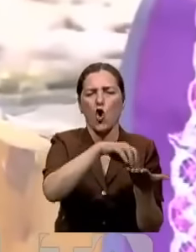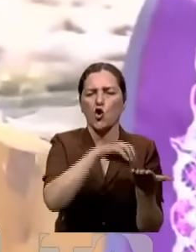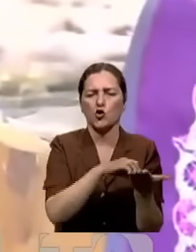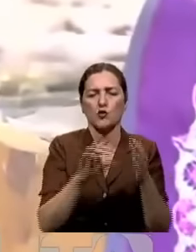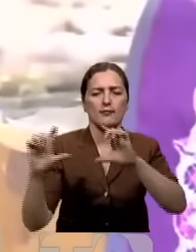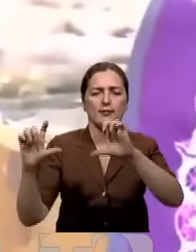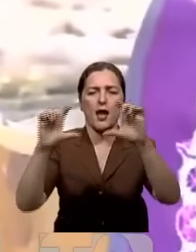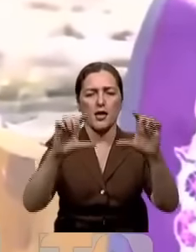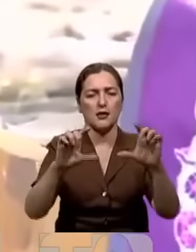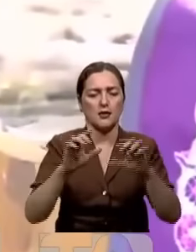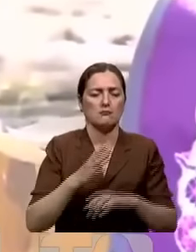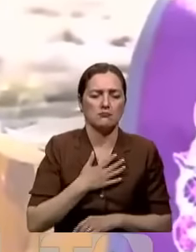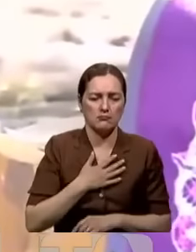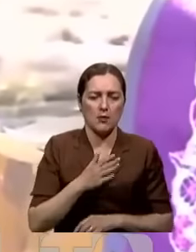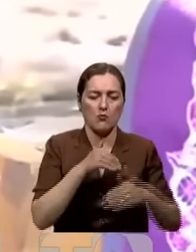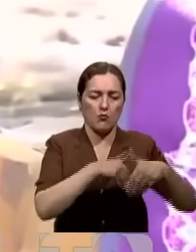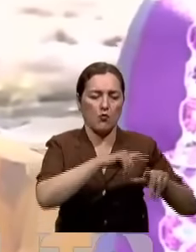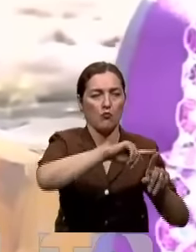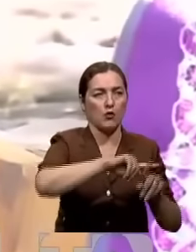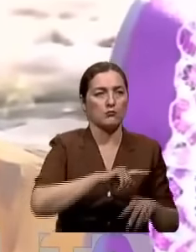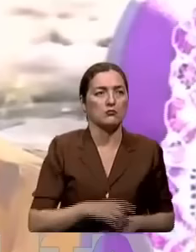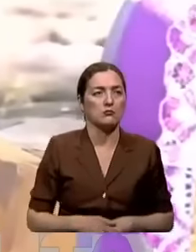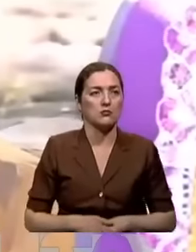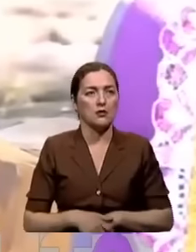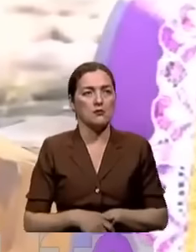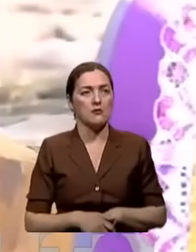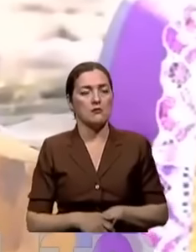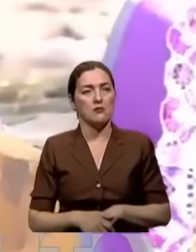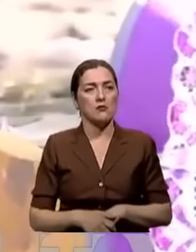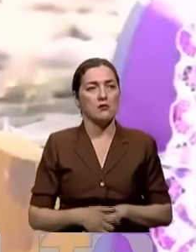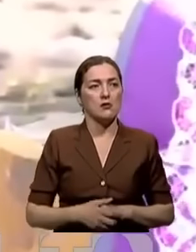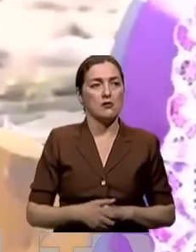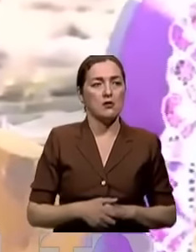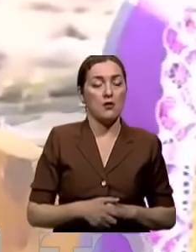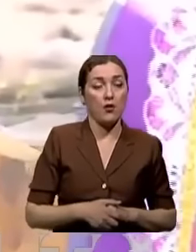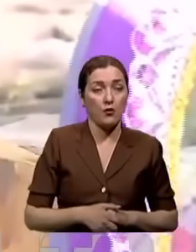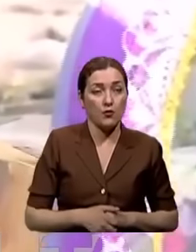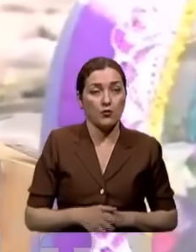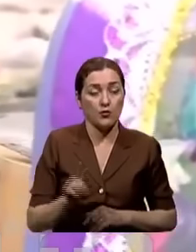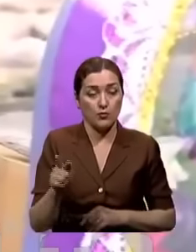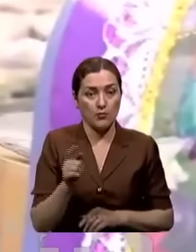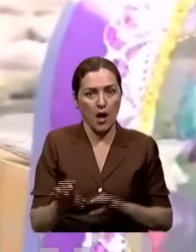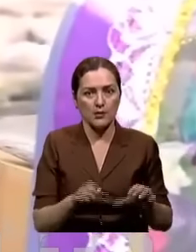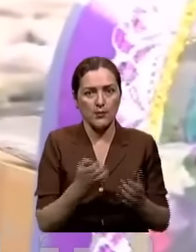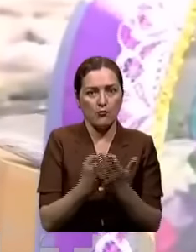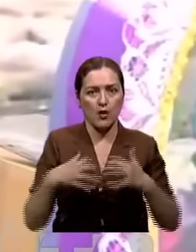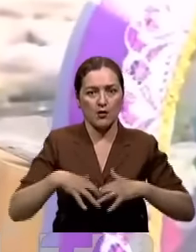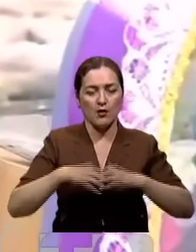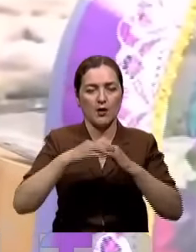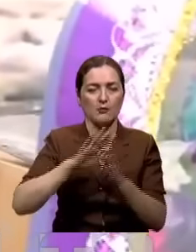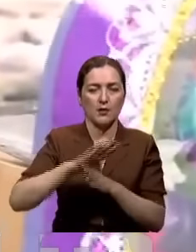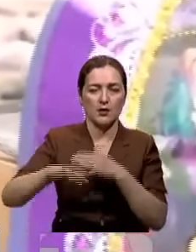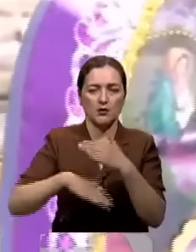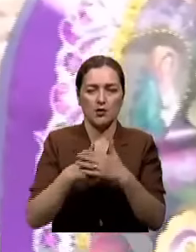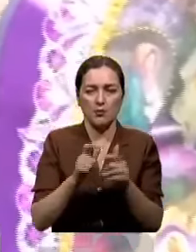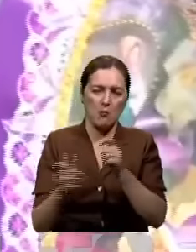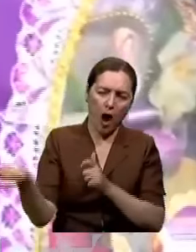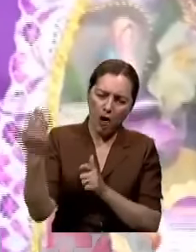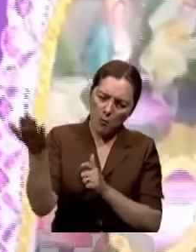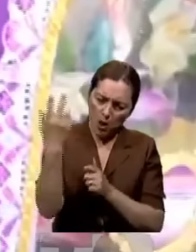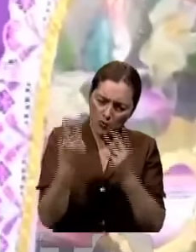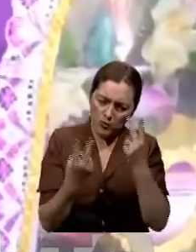tarjetitas. Eso es para los difuntos igual. Muy bien. En este momento se espera que ustedes se reactiven en estos días. Entonces, invitemos a la gente que venga.